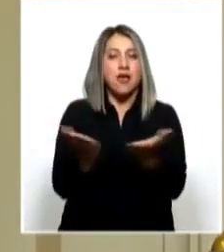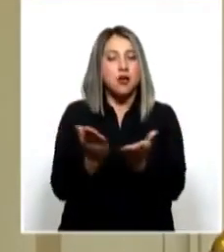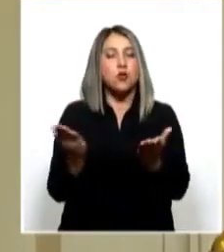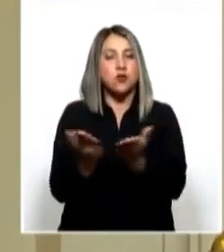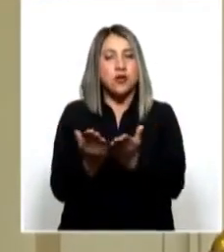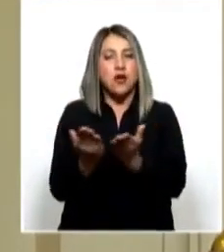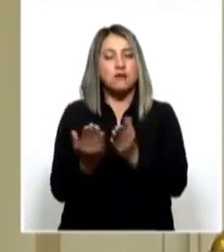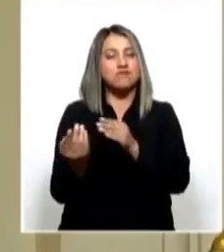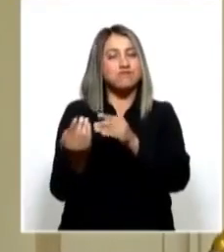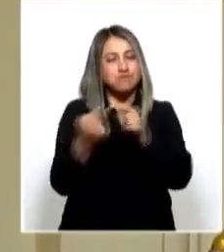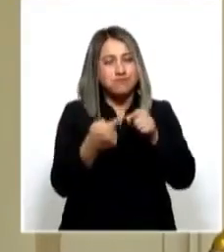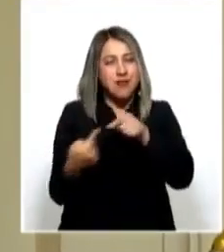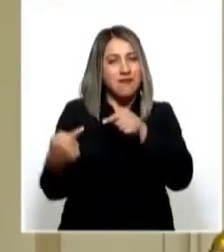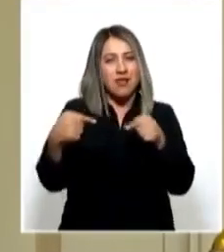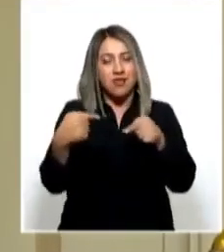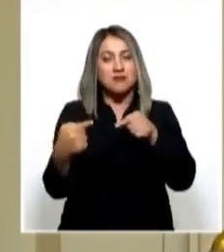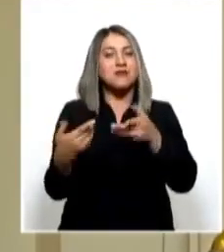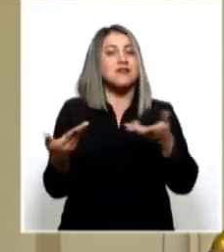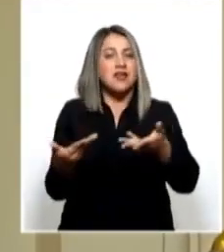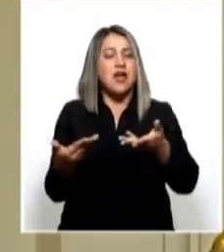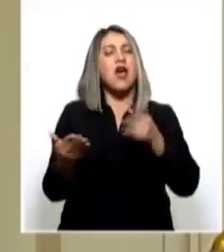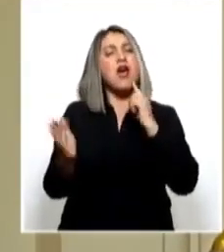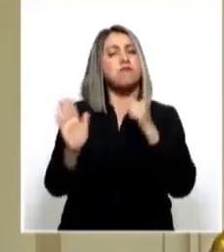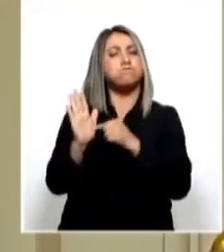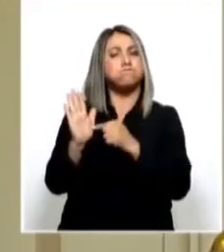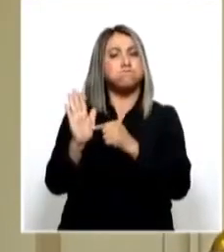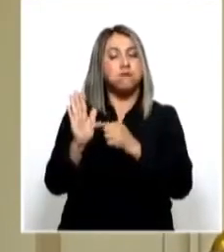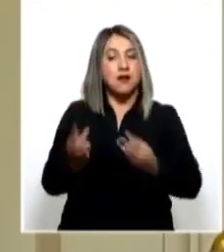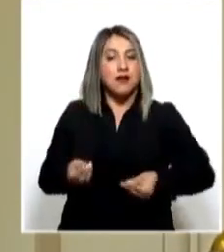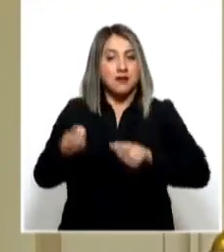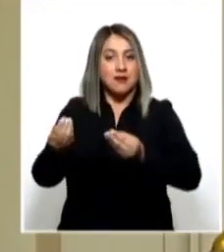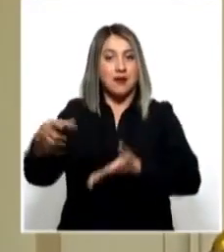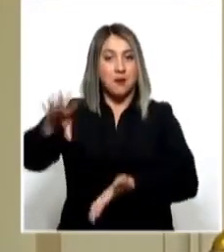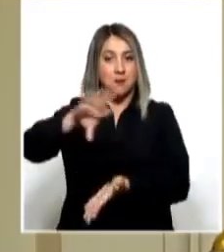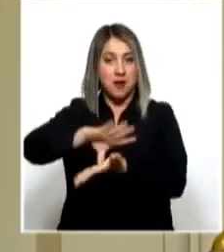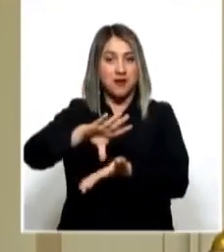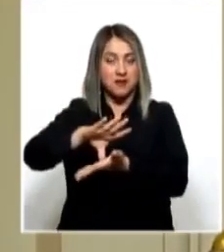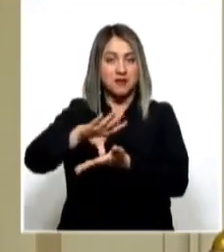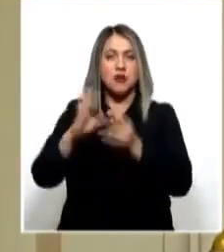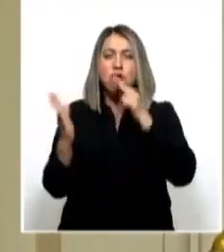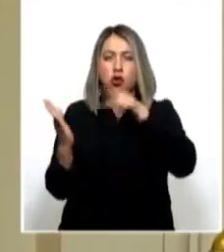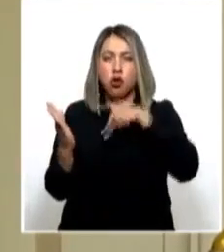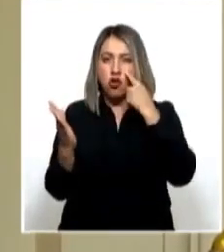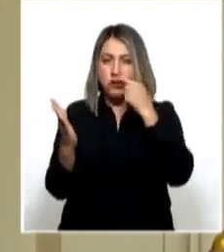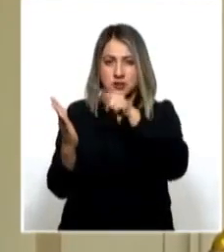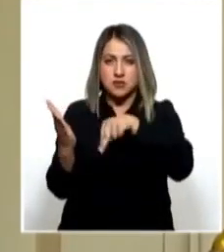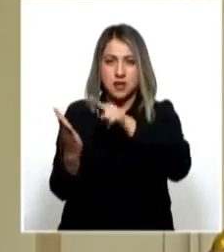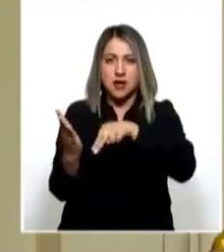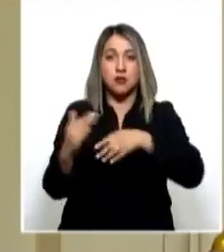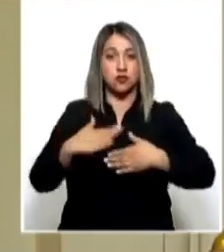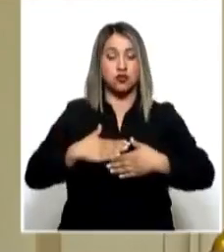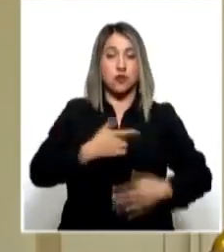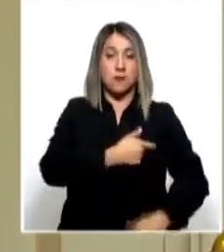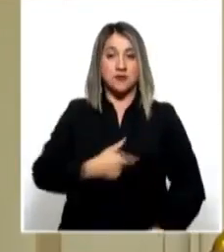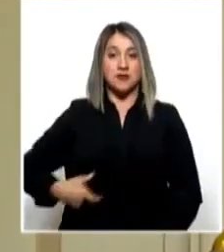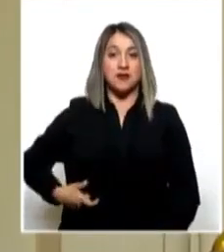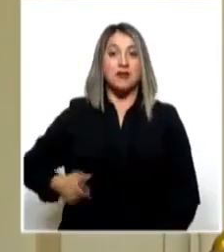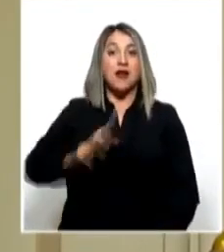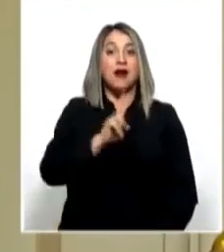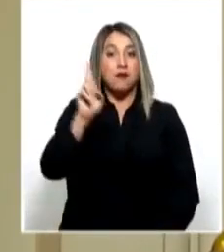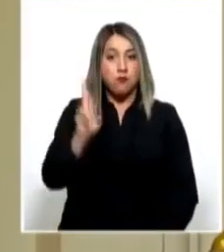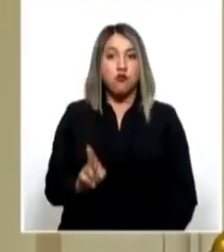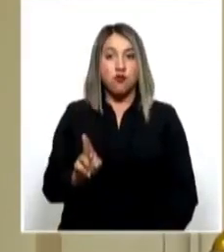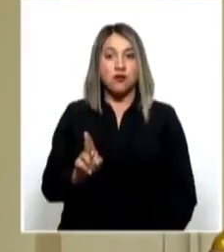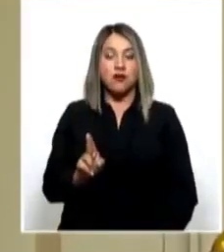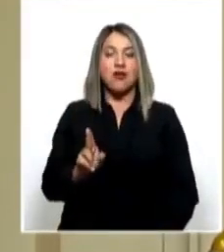debatir la propuesta constitucional que hoy entregan al país. Y como presidente de la República, tengo el